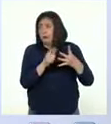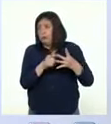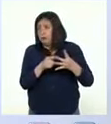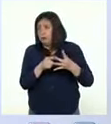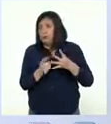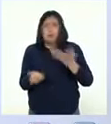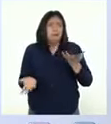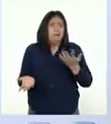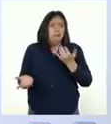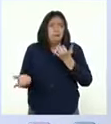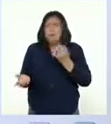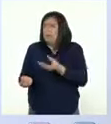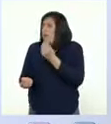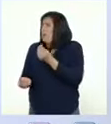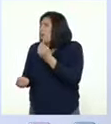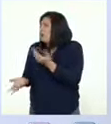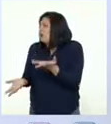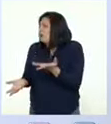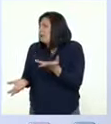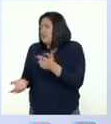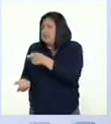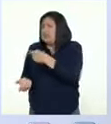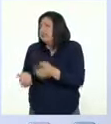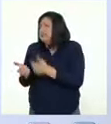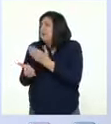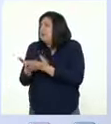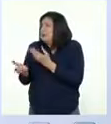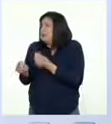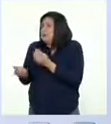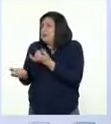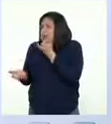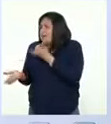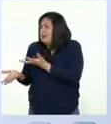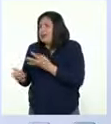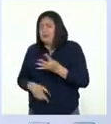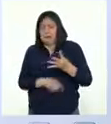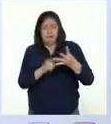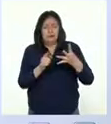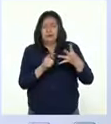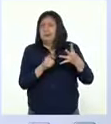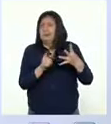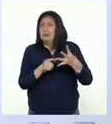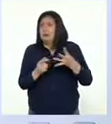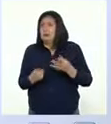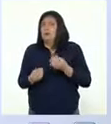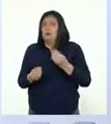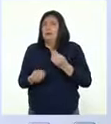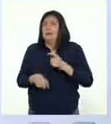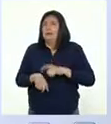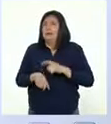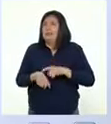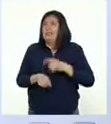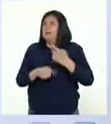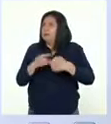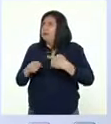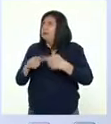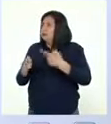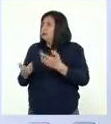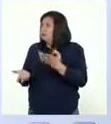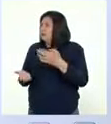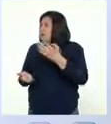Segundo, ¿por qué sucede esta situación? Tercero, ¿con qué frecuencia sucede?